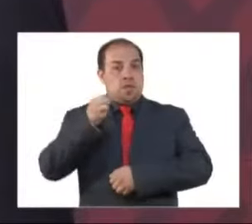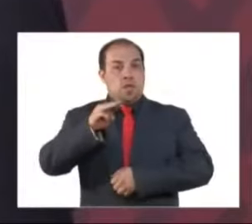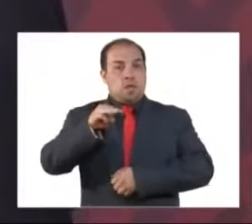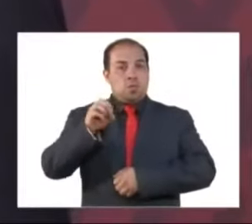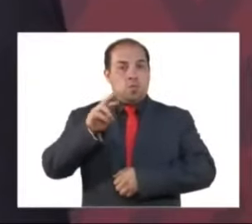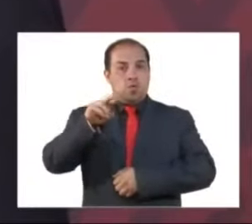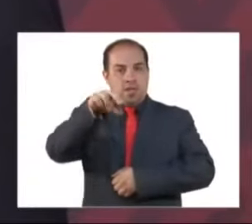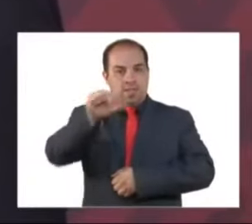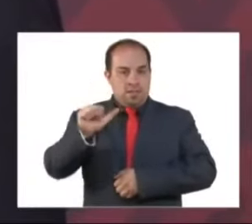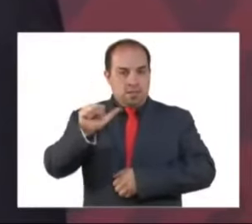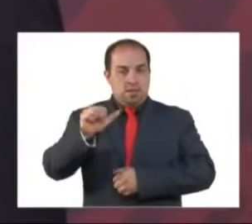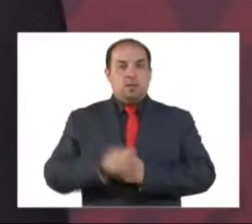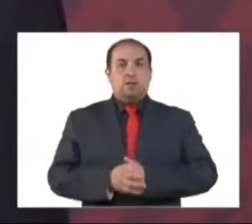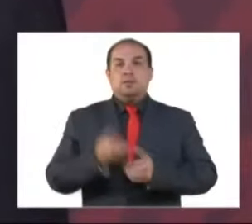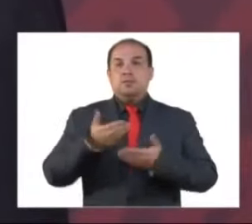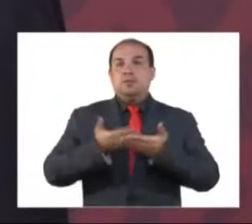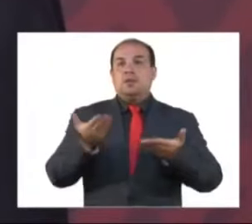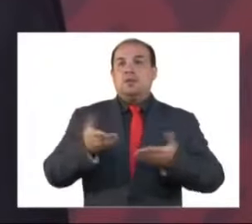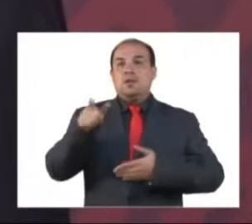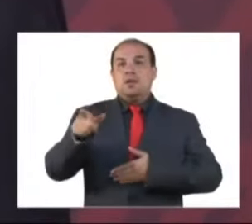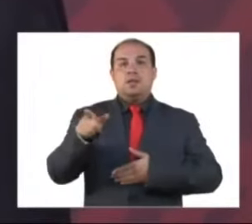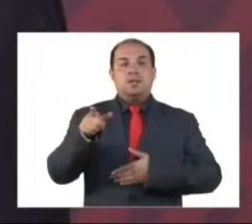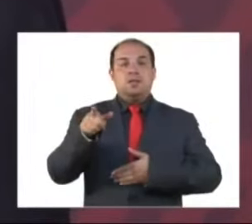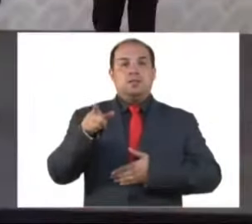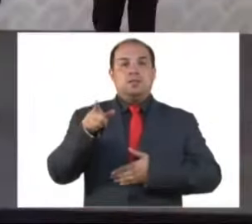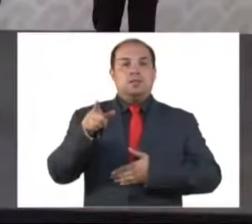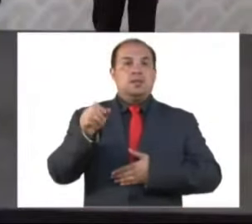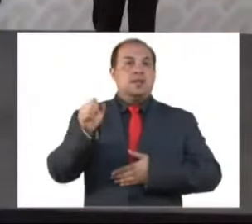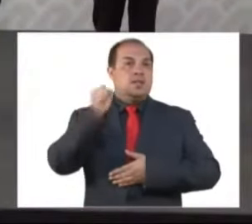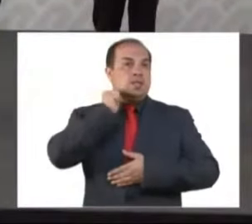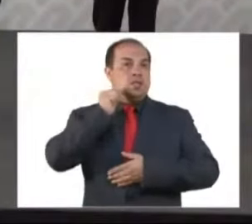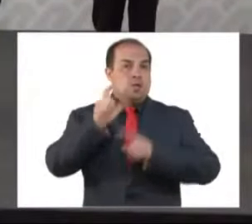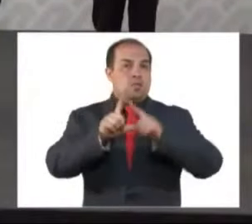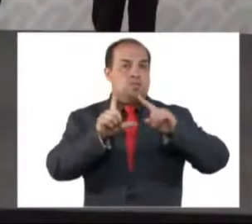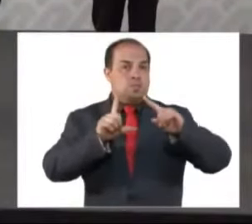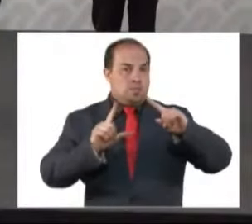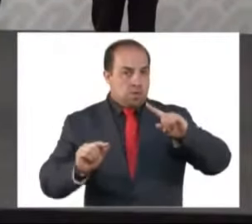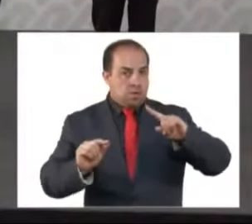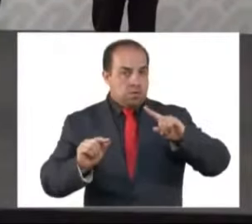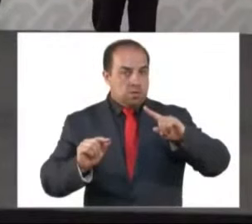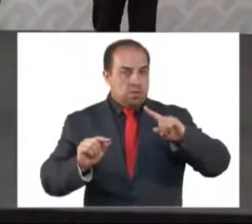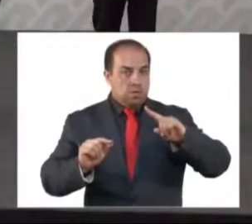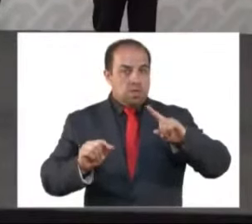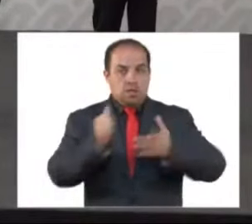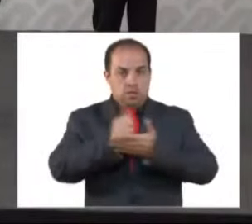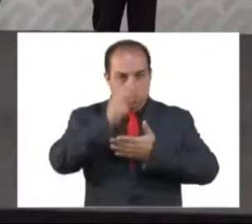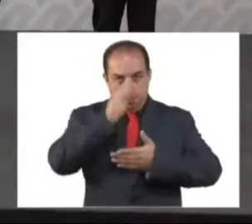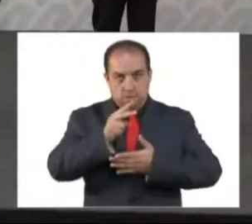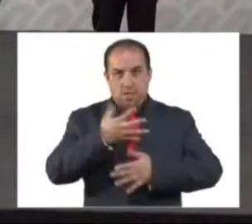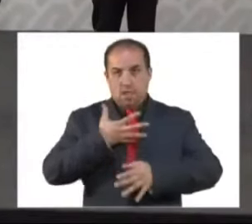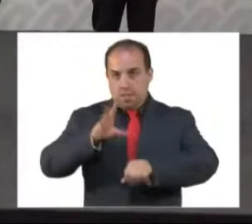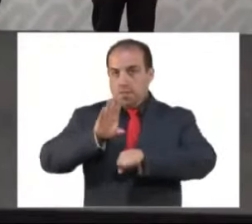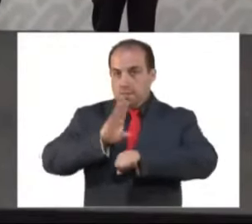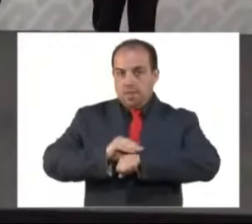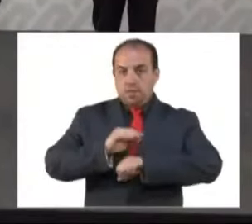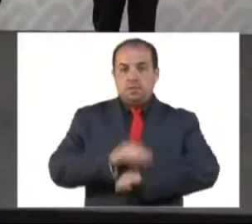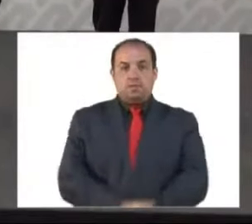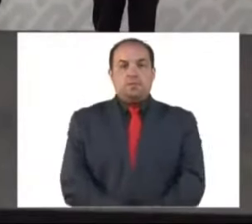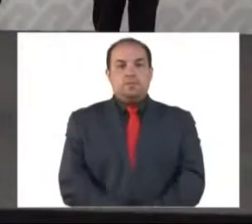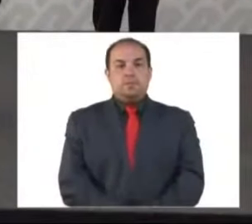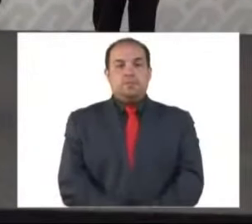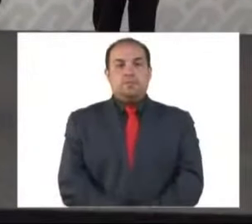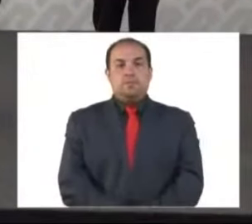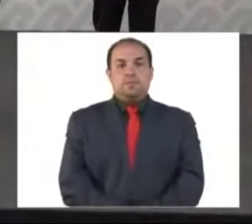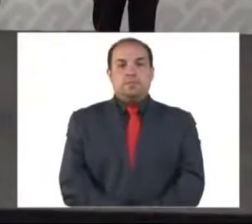morena y hoy senador de la República por la Ciudad de México con licencia y